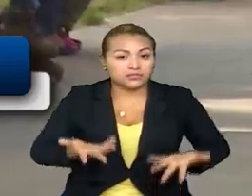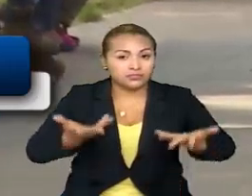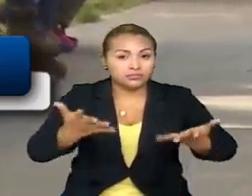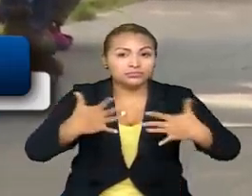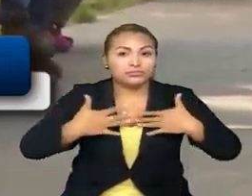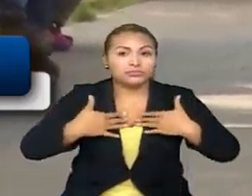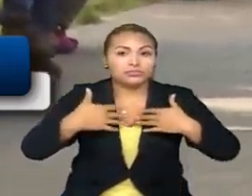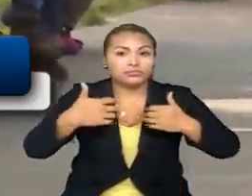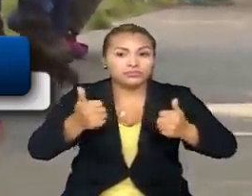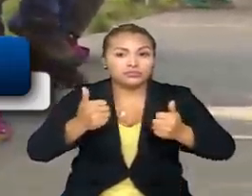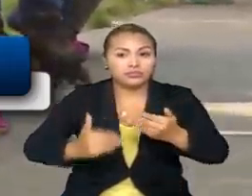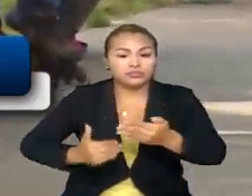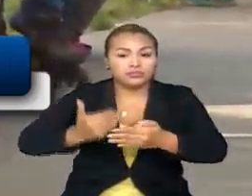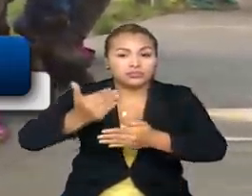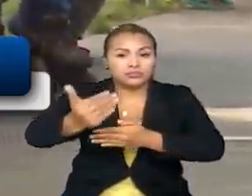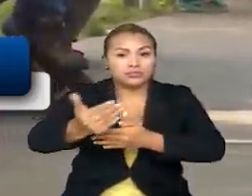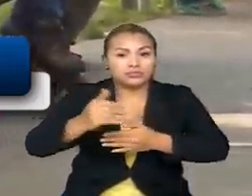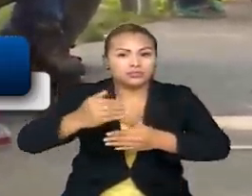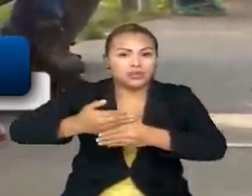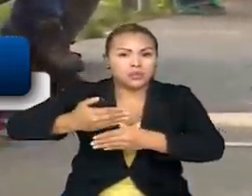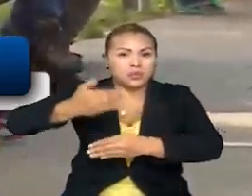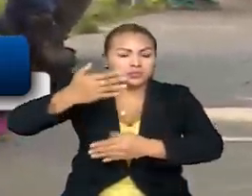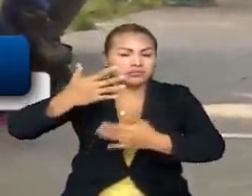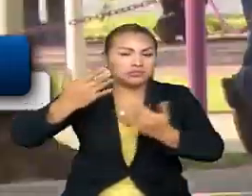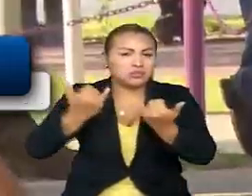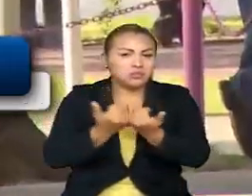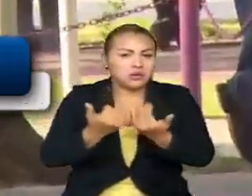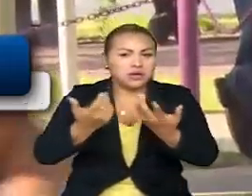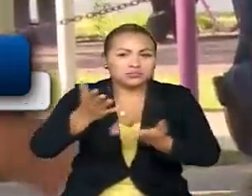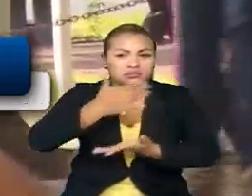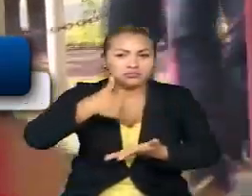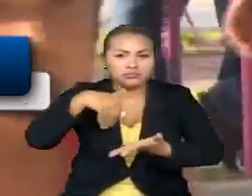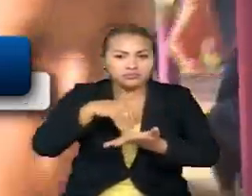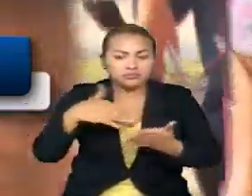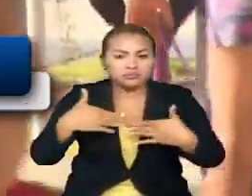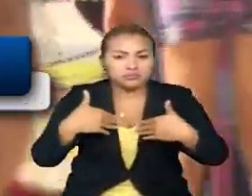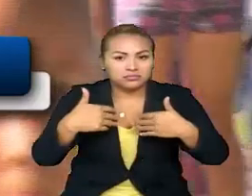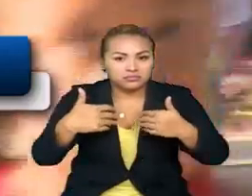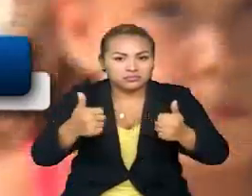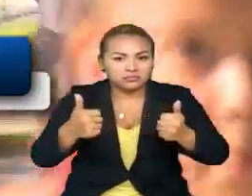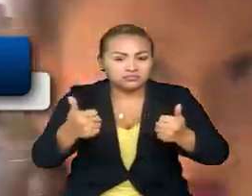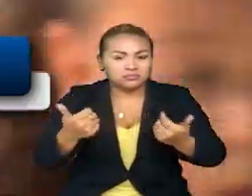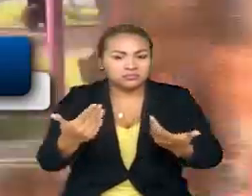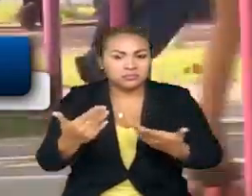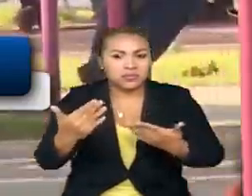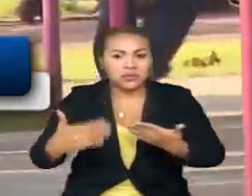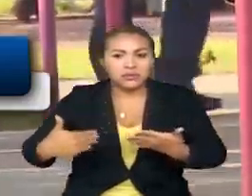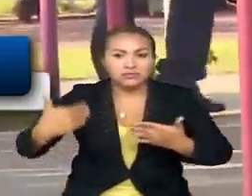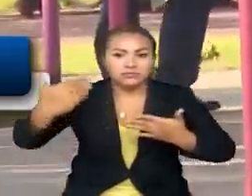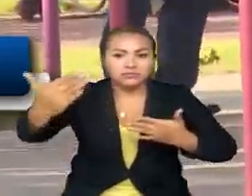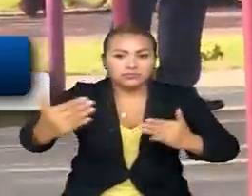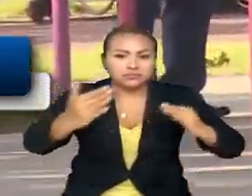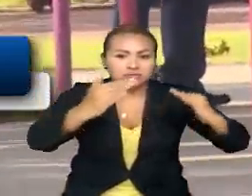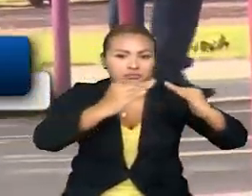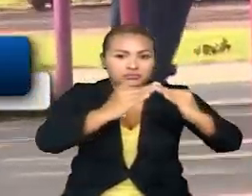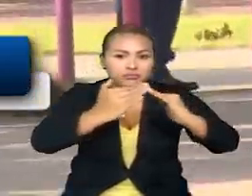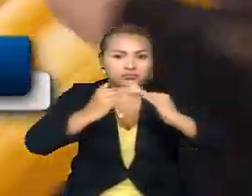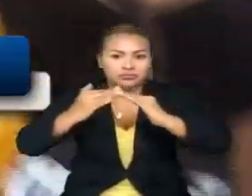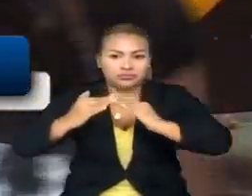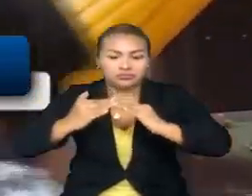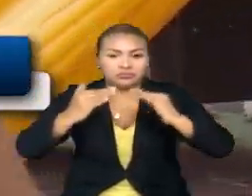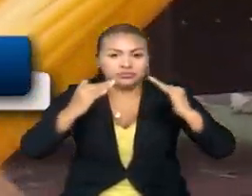fuera de los muros de la de la unidad de los centros de salud de los puestos médicos hacia la comunidad acercando